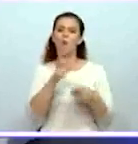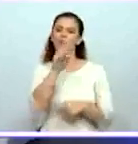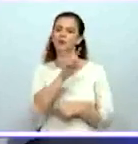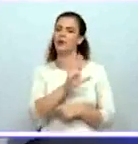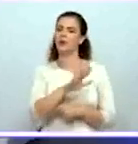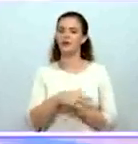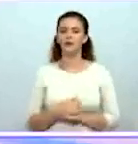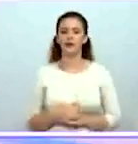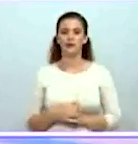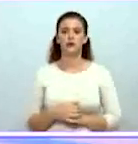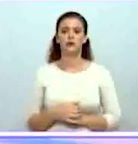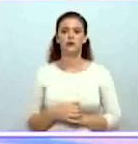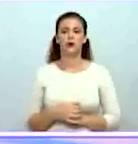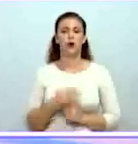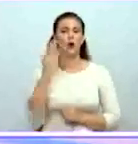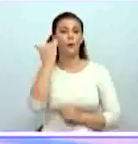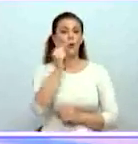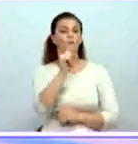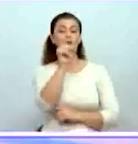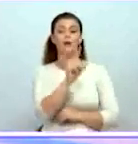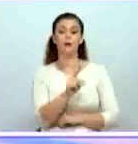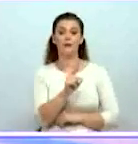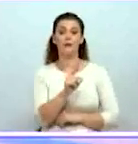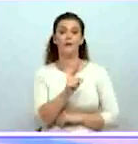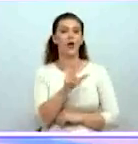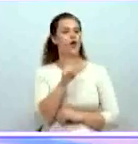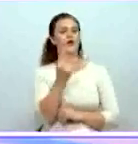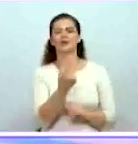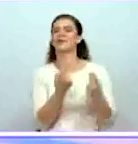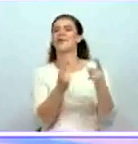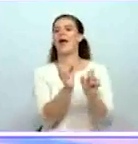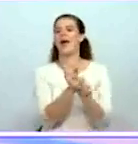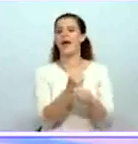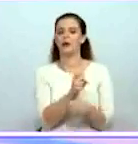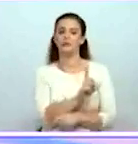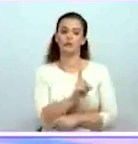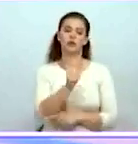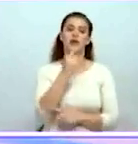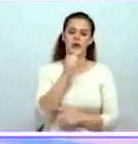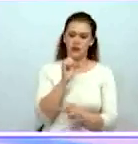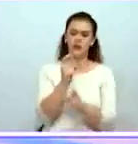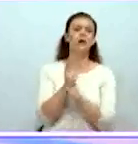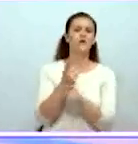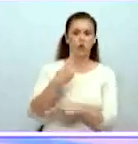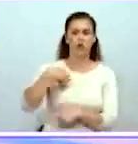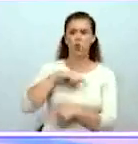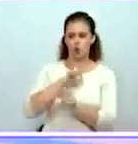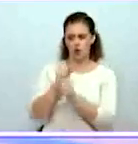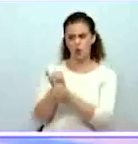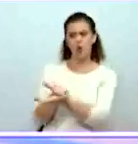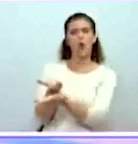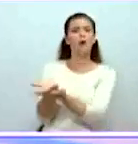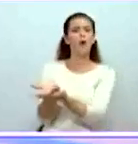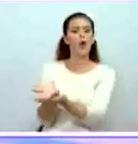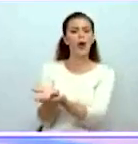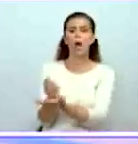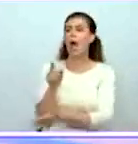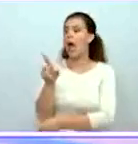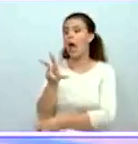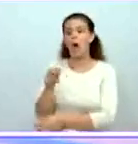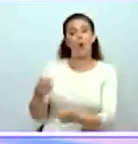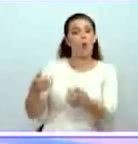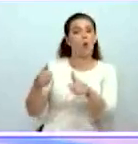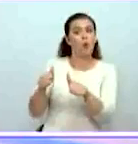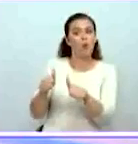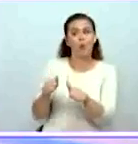Saprissa. Porque Saprissa, cosa que no siempre se hace, sale y dice: efectivamente, nosotros le hicimos la oferta. A él no le